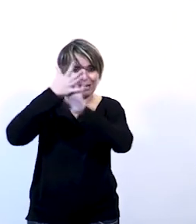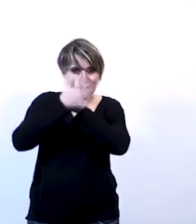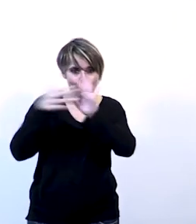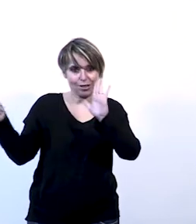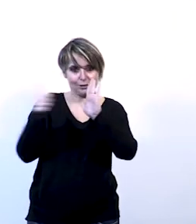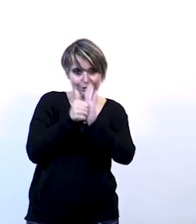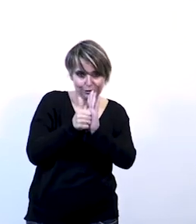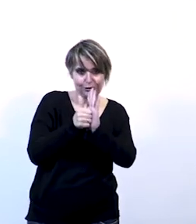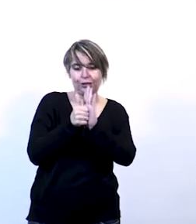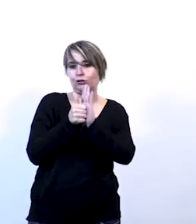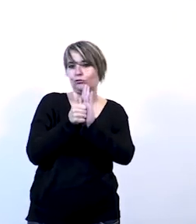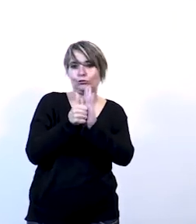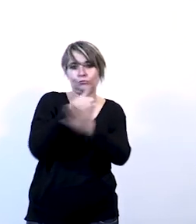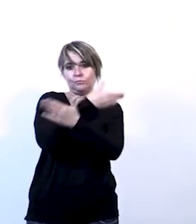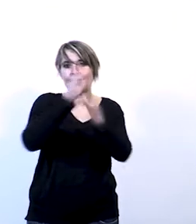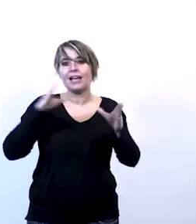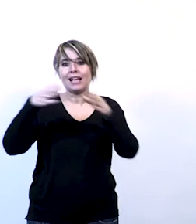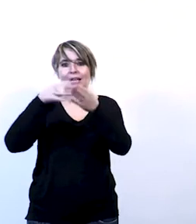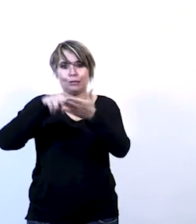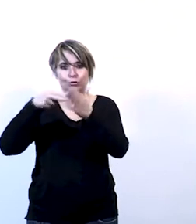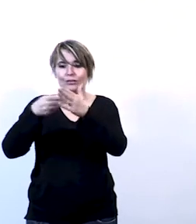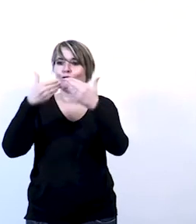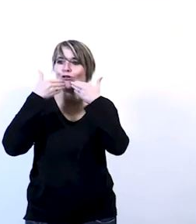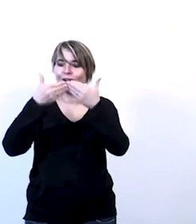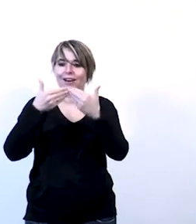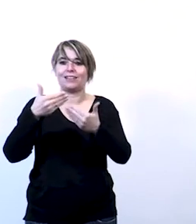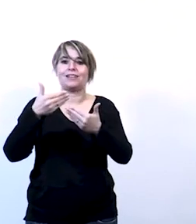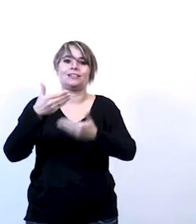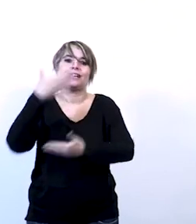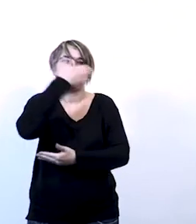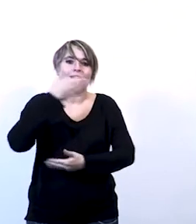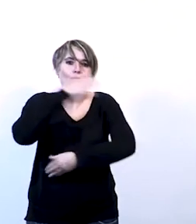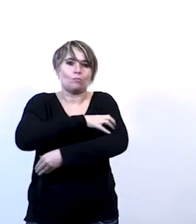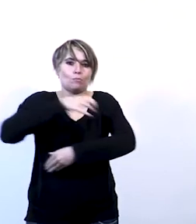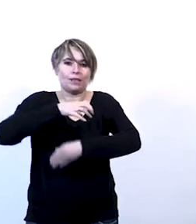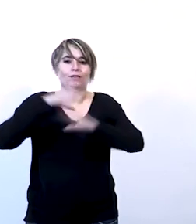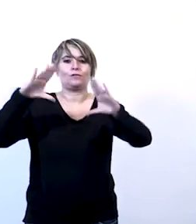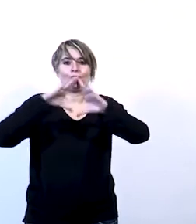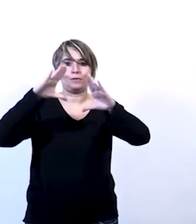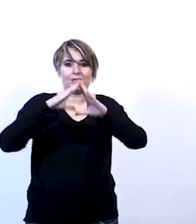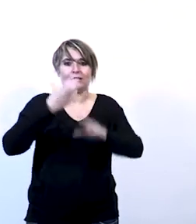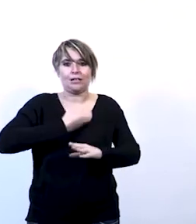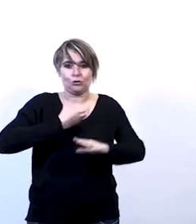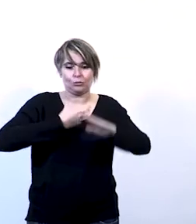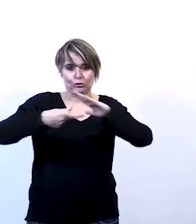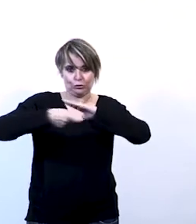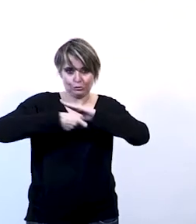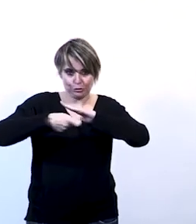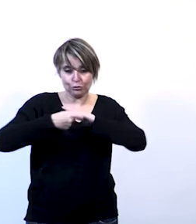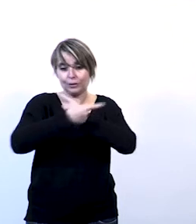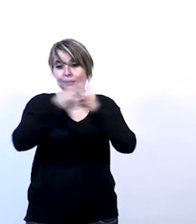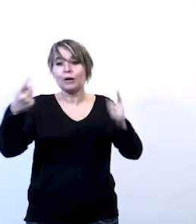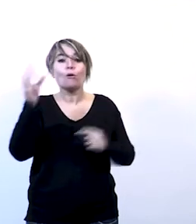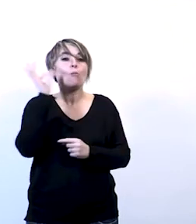nos acompañan, a todo el equipo técnico de la Escuela para el Empoderamiento Feminista del Ayuntamiento de Vitoria-Gasteiz, a todas